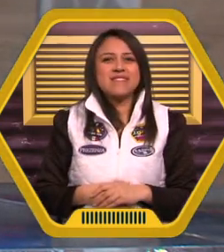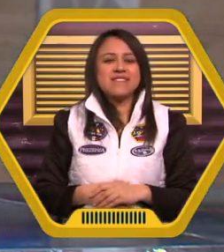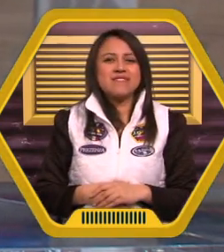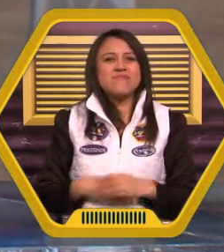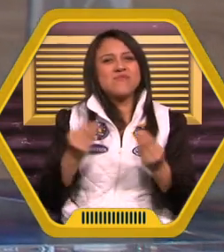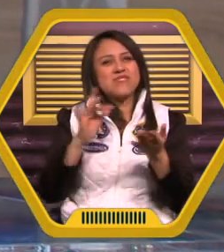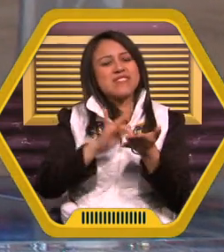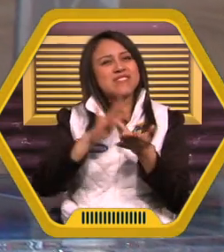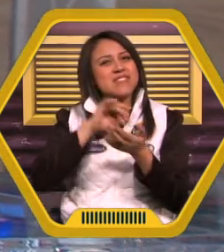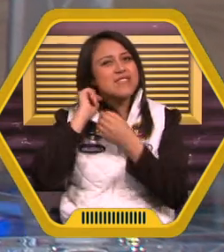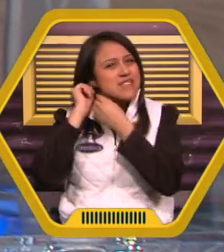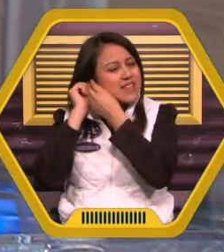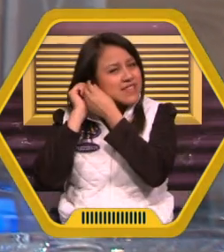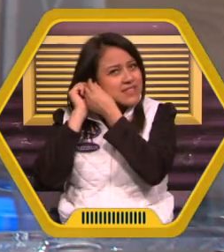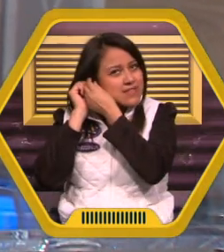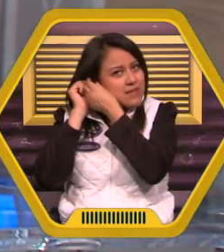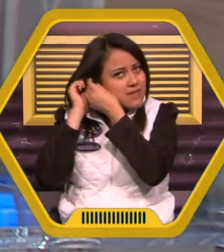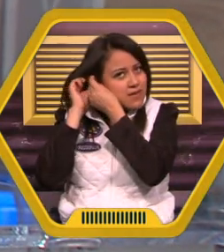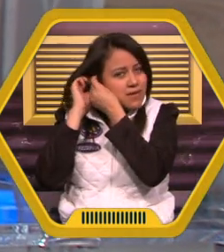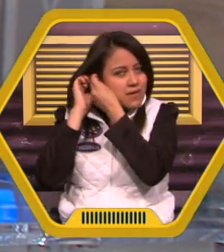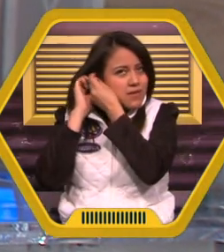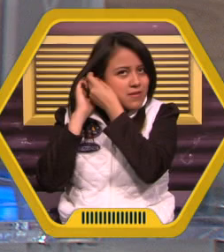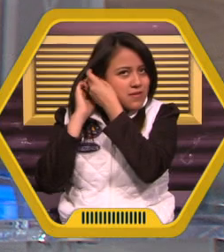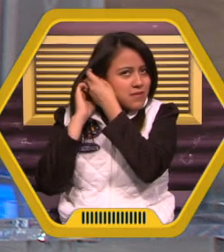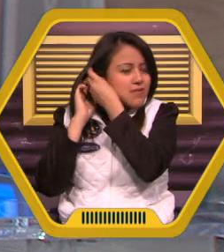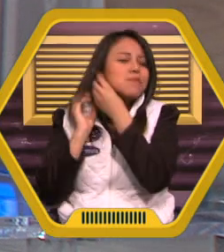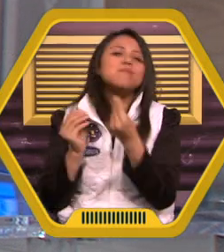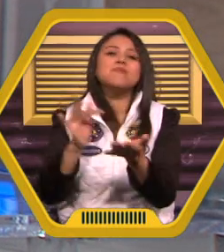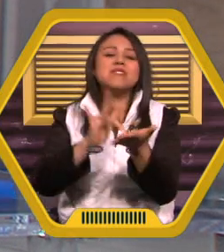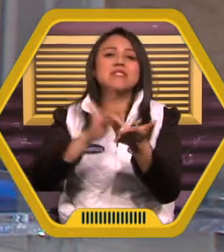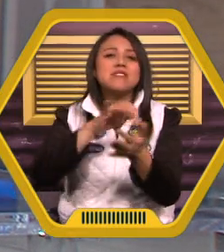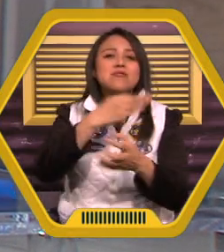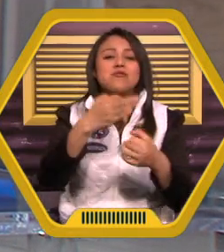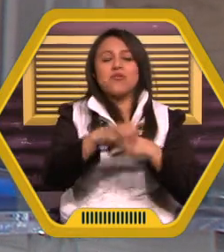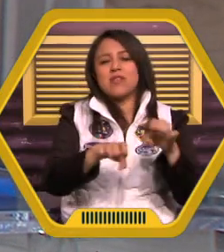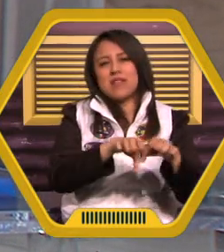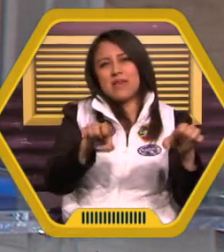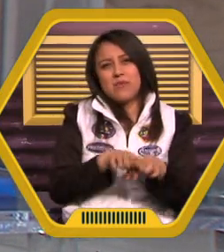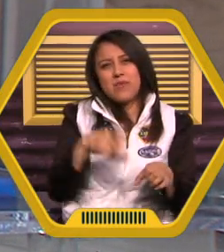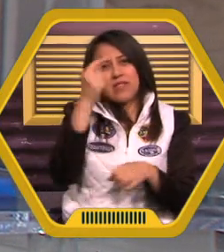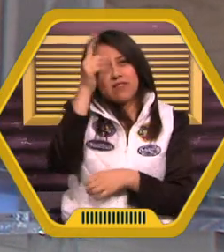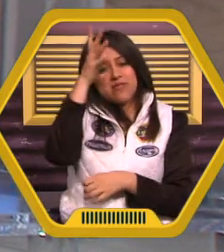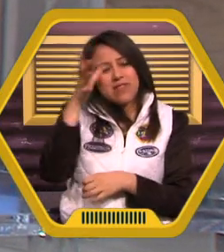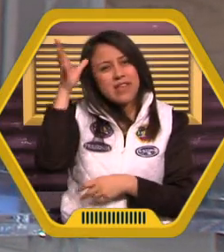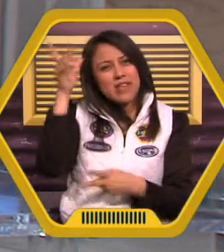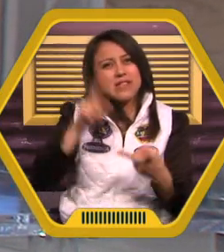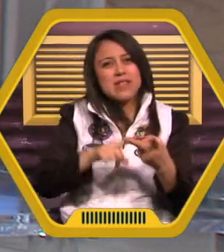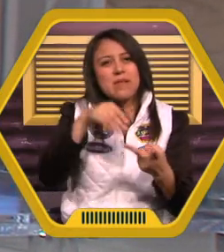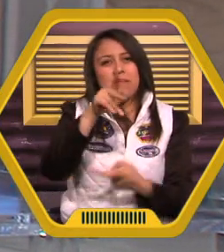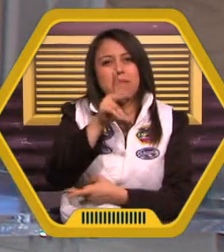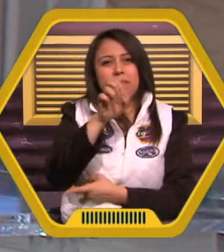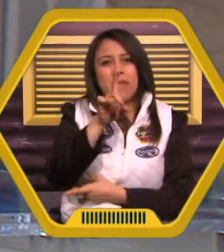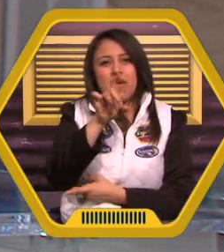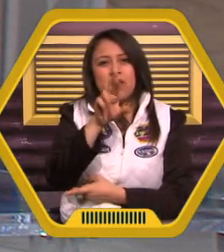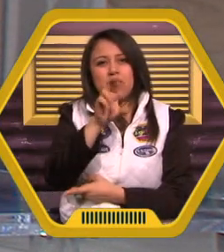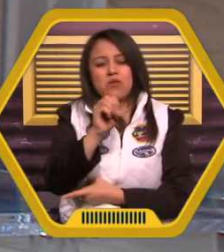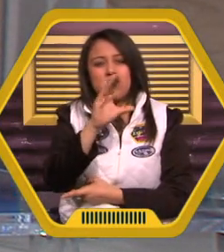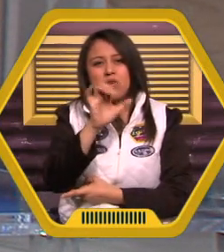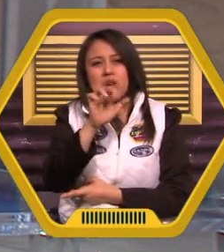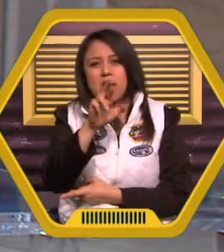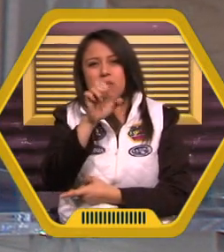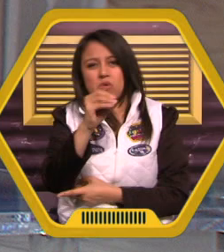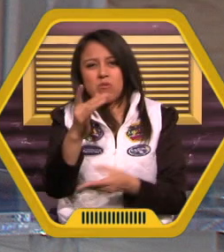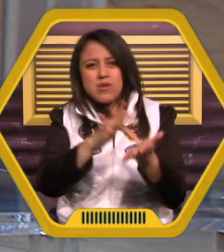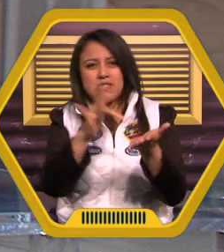Mil gracias por el ingenio de todo el equipo de tecnología de Azteca. Pedro Carmona, mil gracias. Iván Eri, gracias,